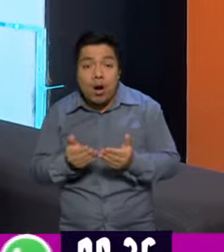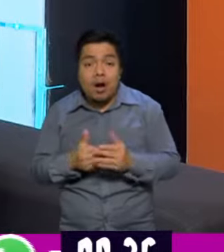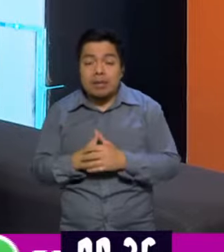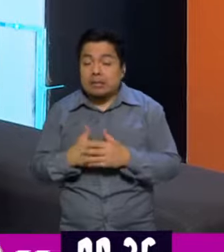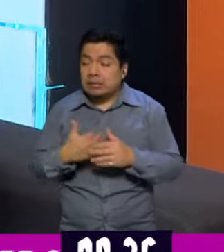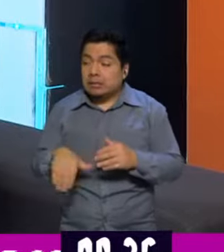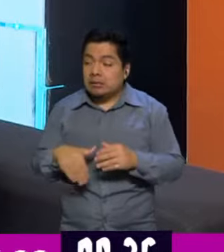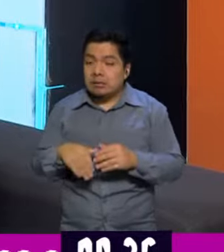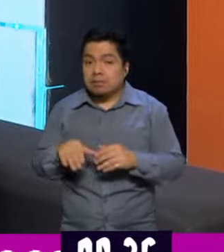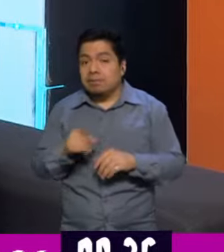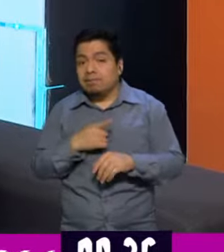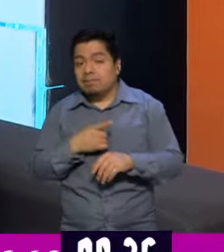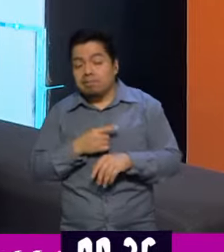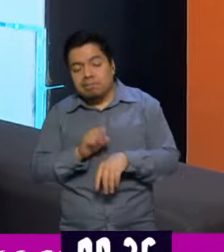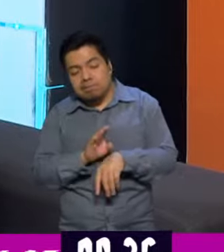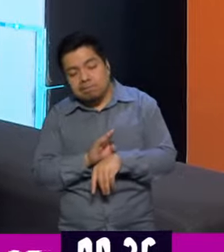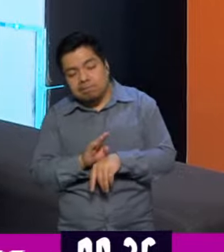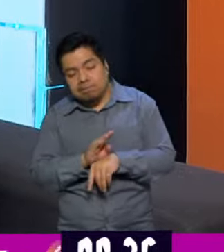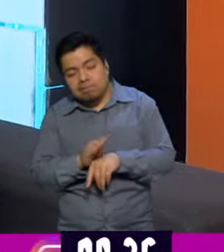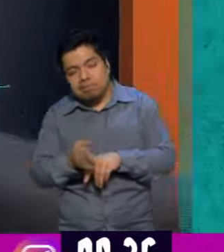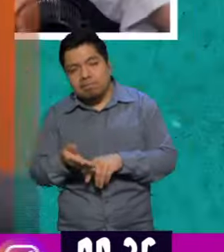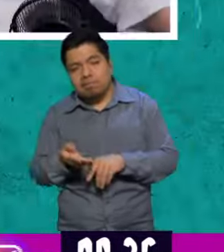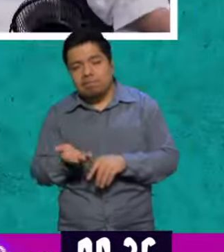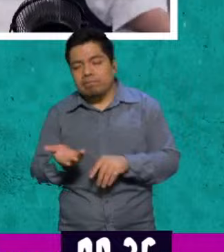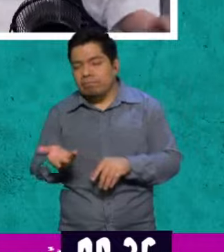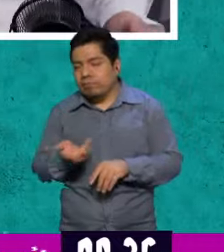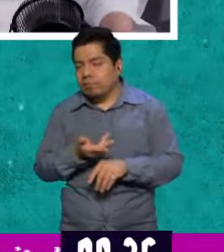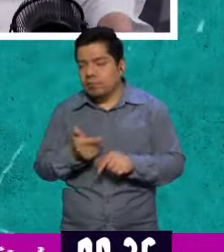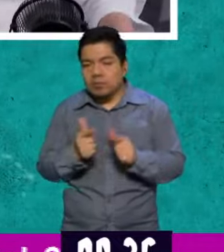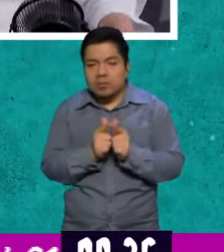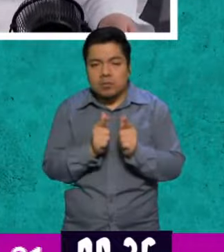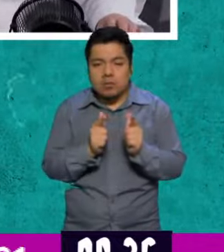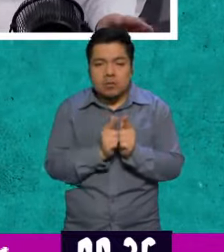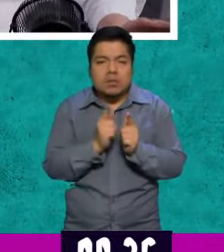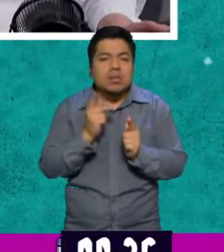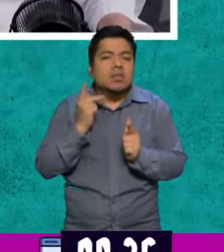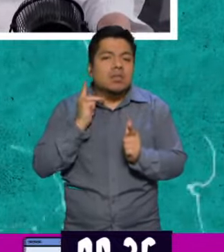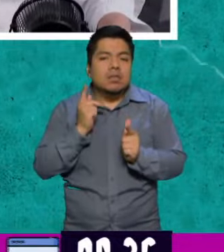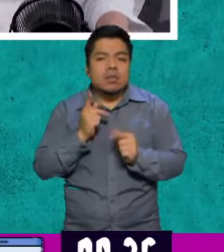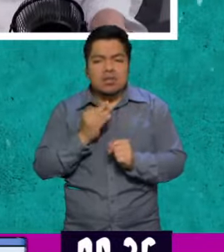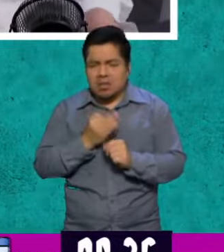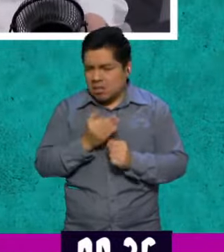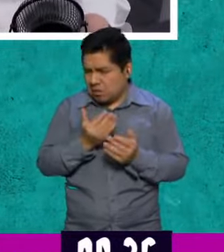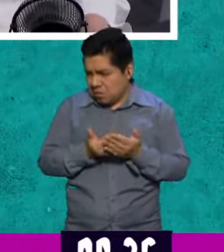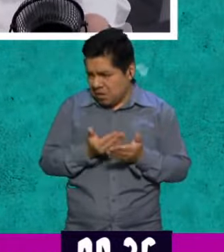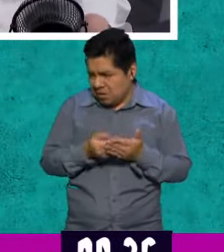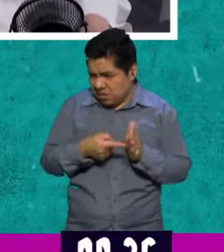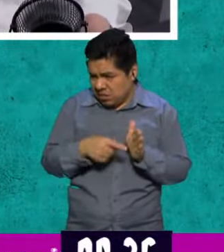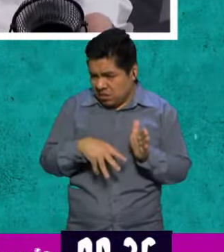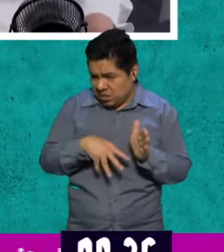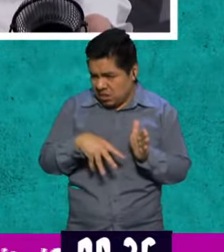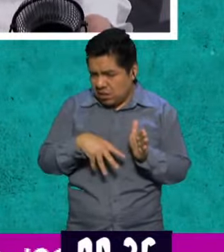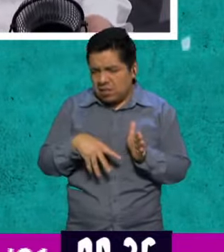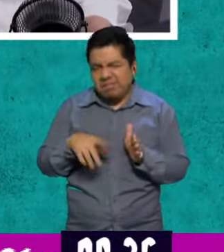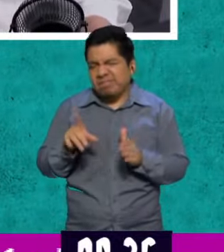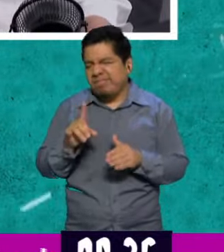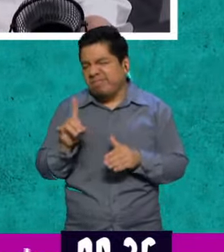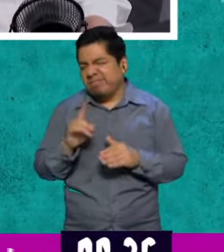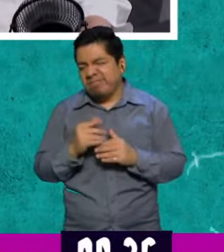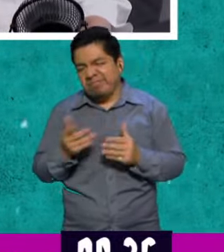beneficia las intenciones claro, claro. De este grupo. ¿Pero ahora sí presenta pruebas o se sigue en la no, misma de me dijeron presenta, que le mira,